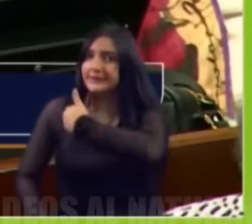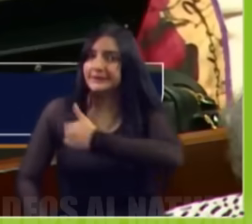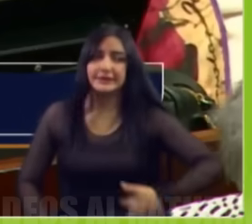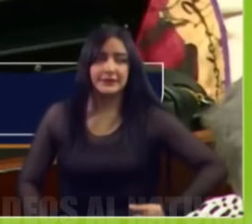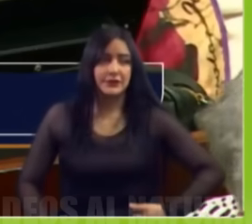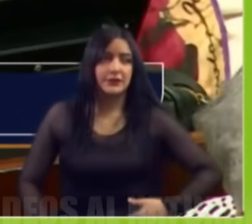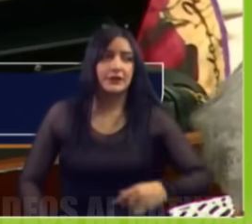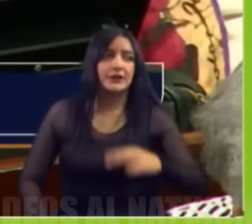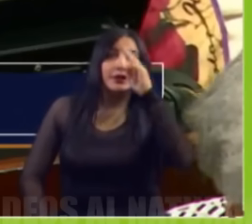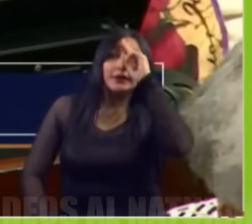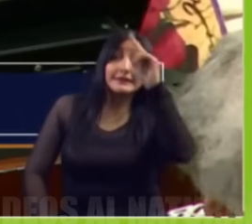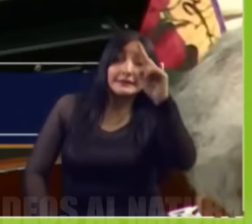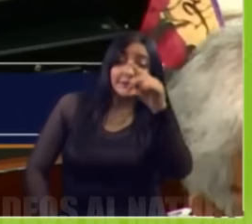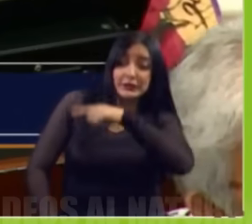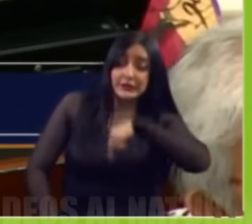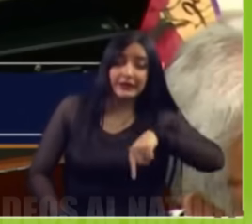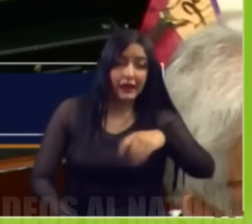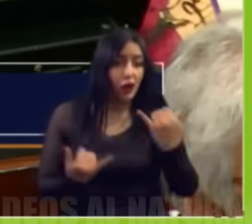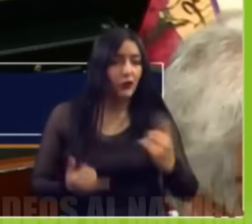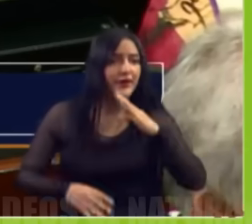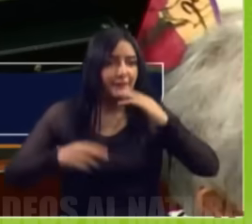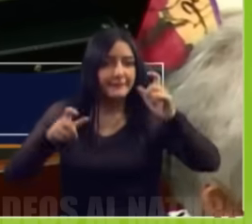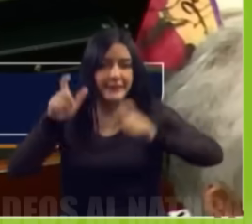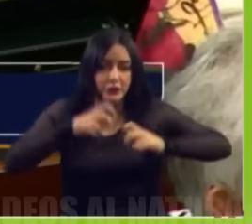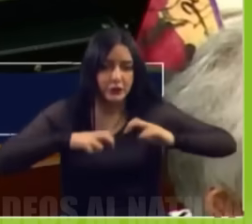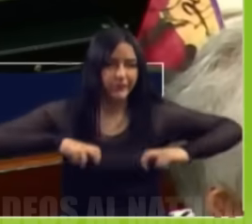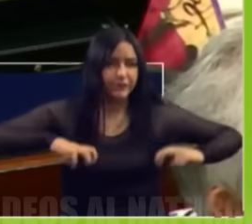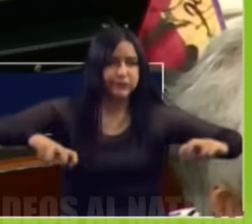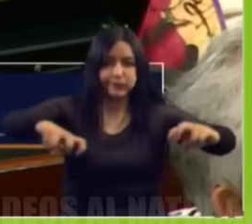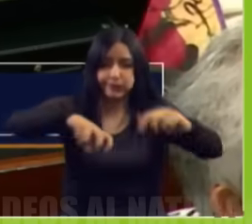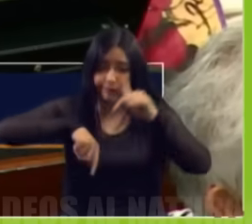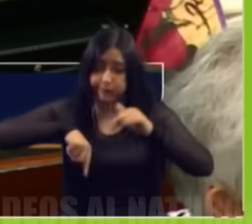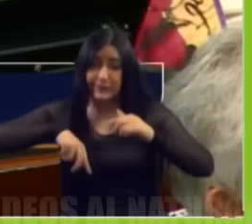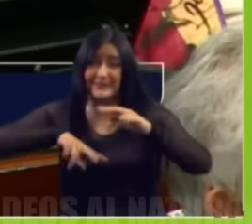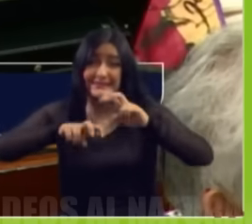nos respetemos entre los que estamos aquí sentados.